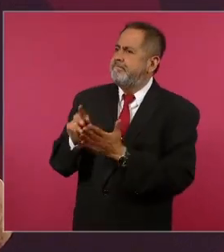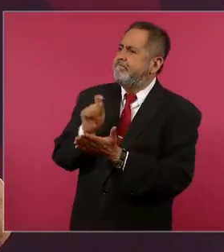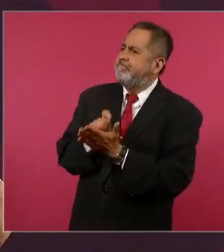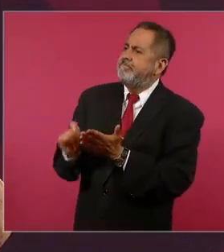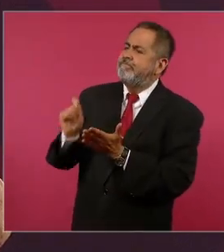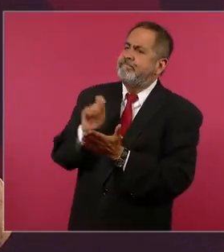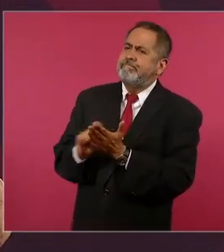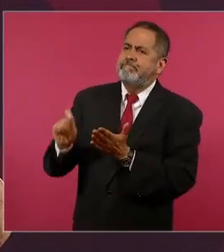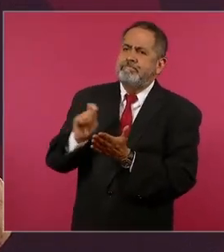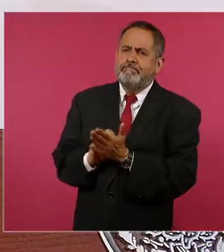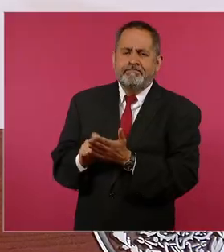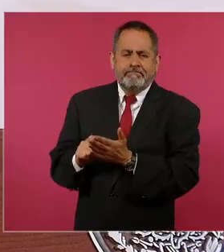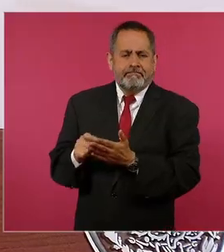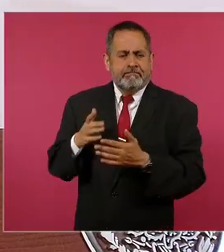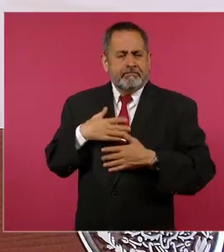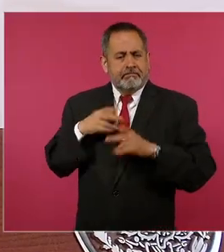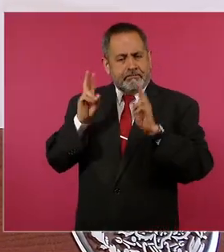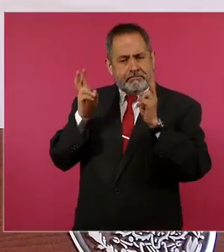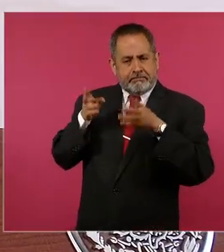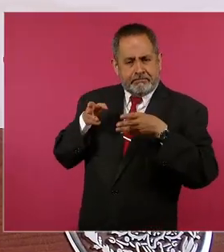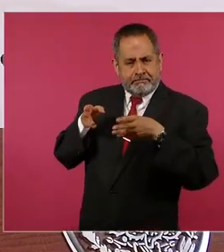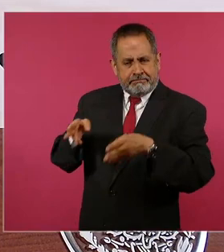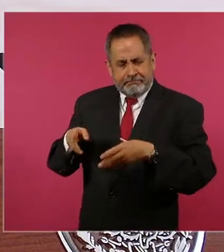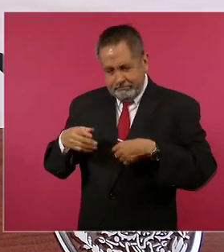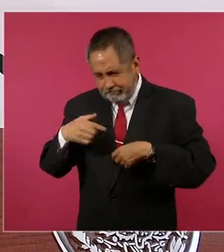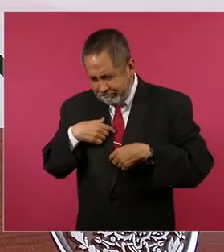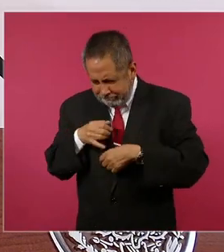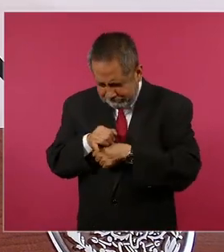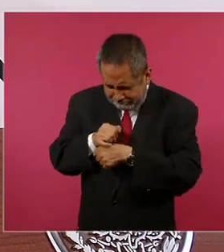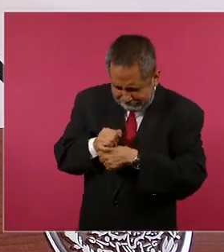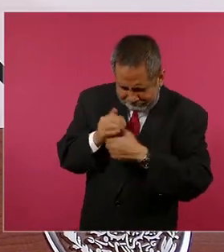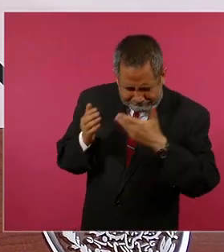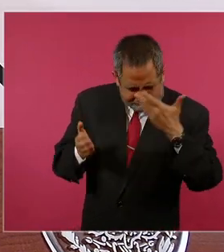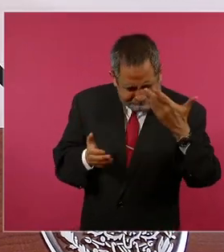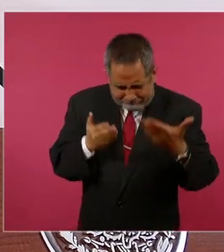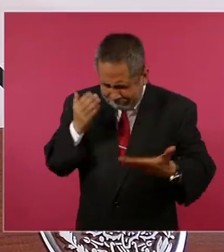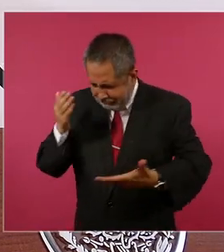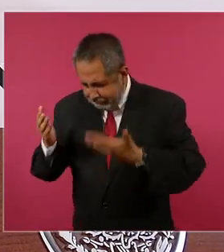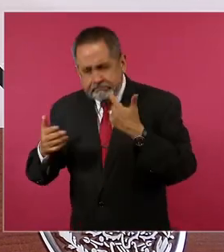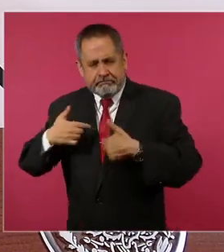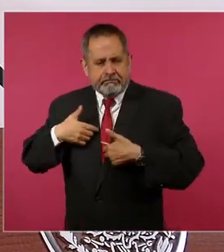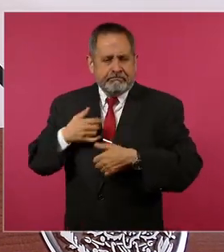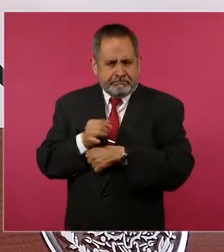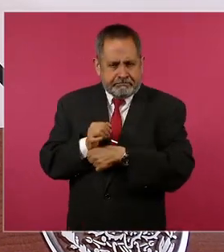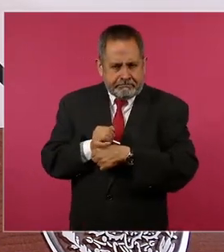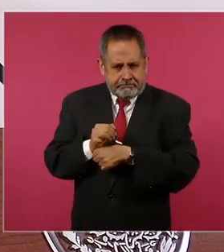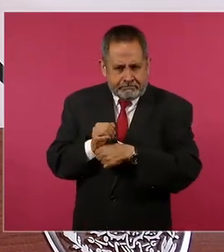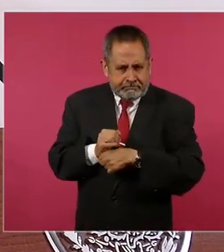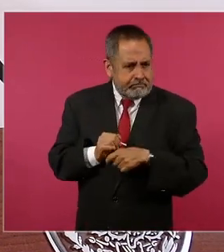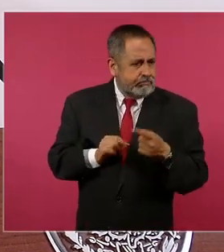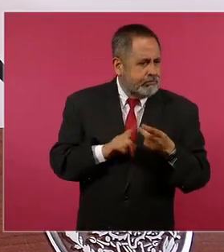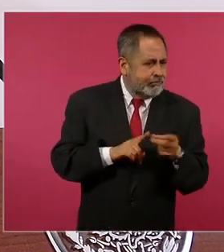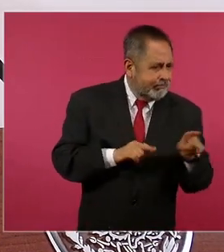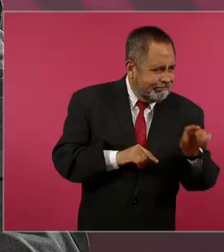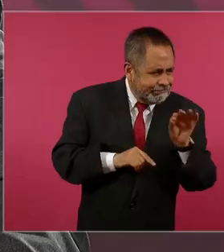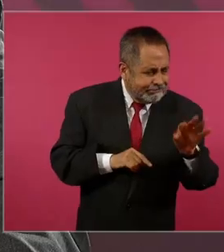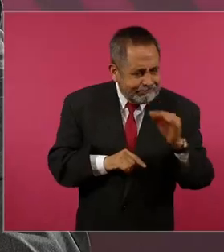sobre un tema que me va a llevar mucho tiempo, porque es una investigación y hay pocas fuentes